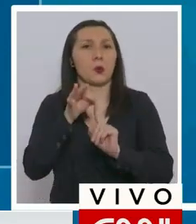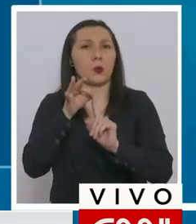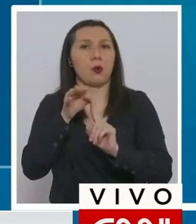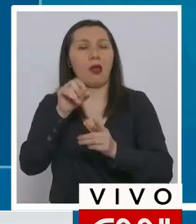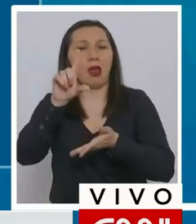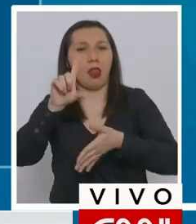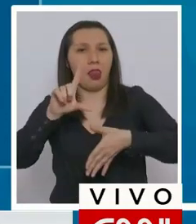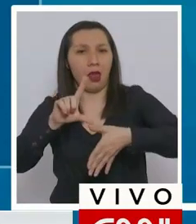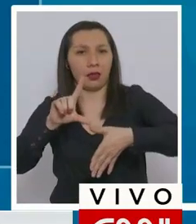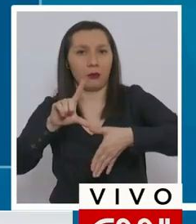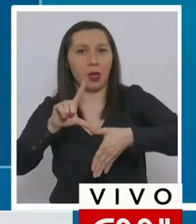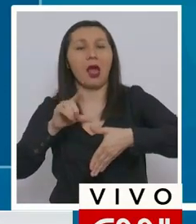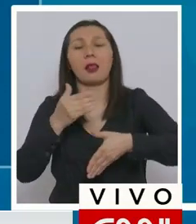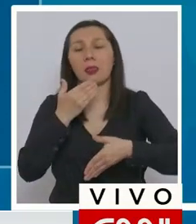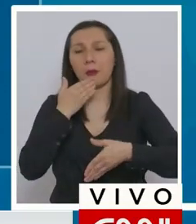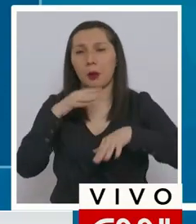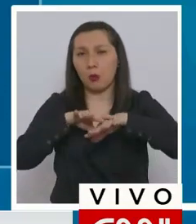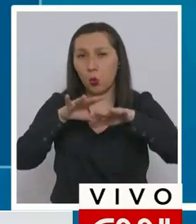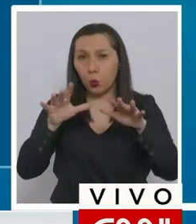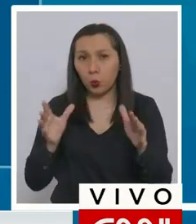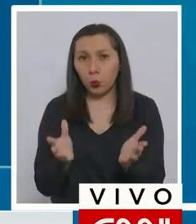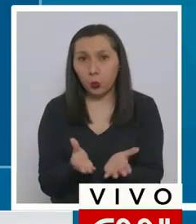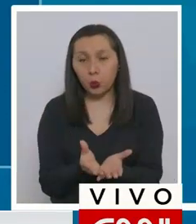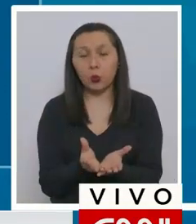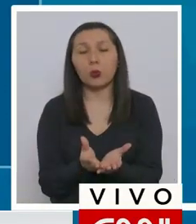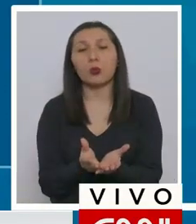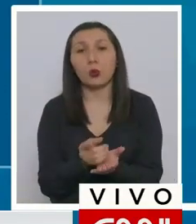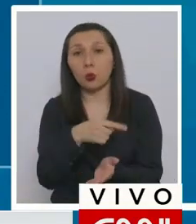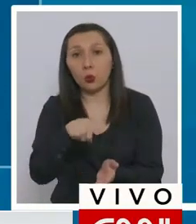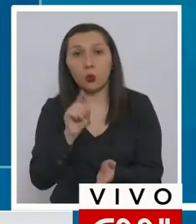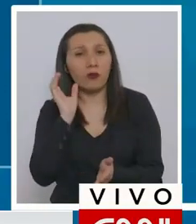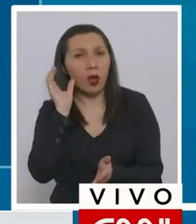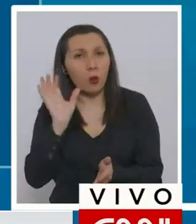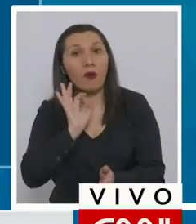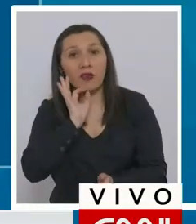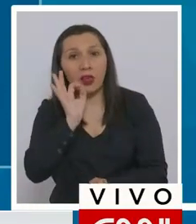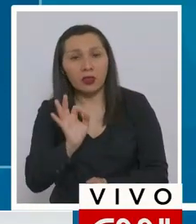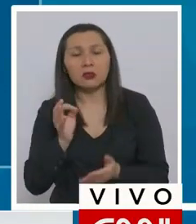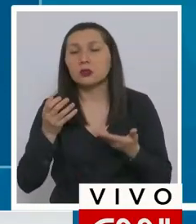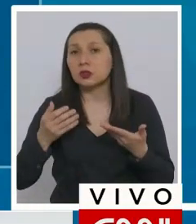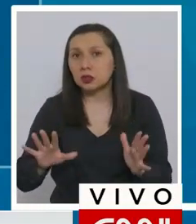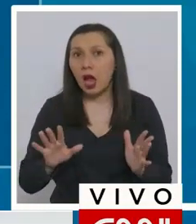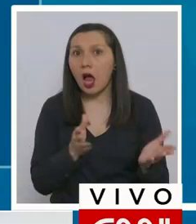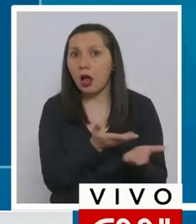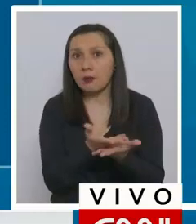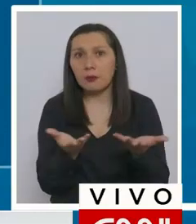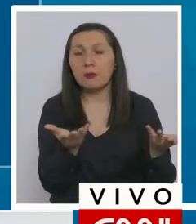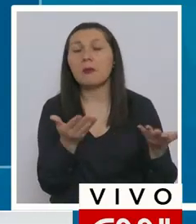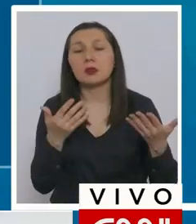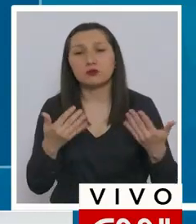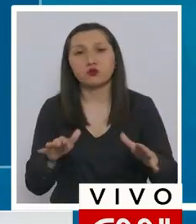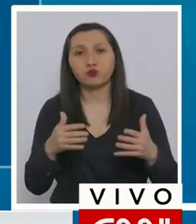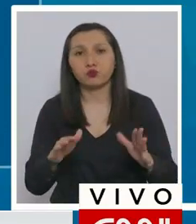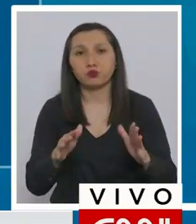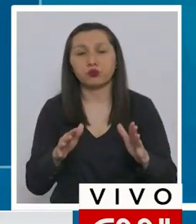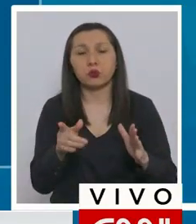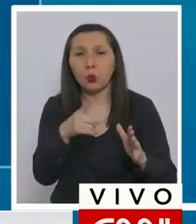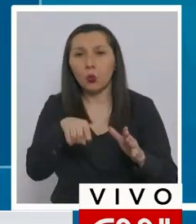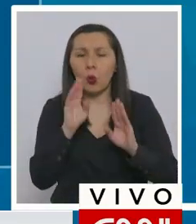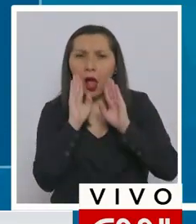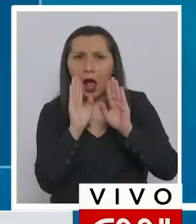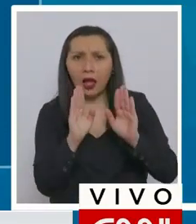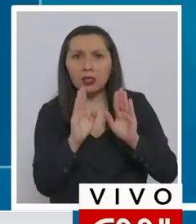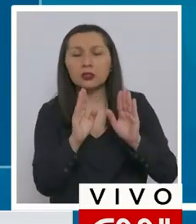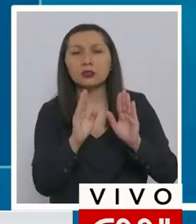porcentaje bastante alto el contagio y evita que el paciente ingrese a la UCI y fallezca. Por lo tanto, llamo a aquellas personas